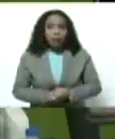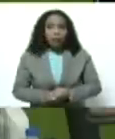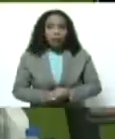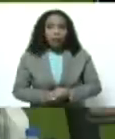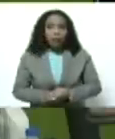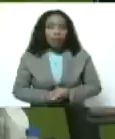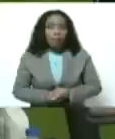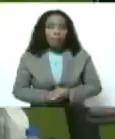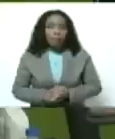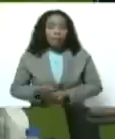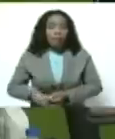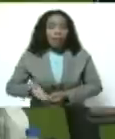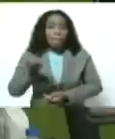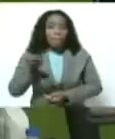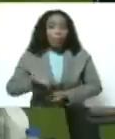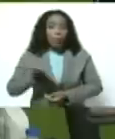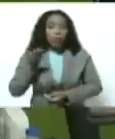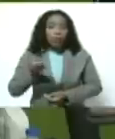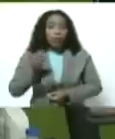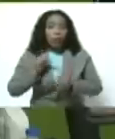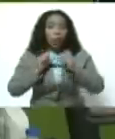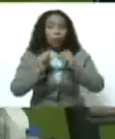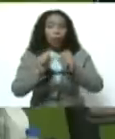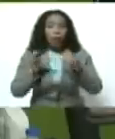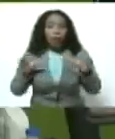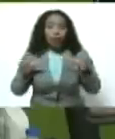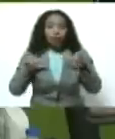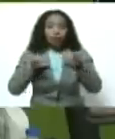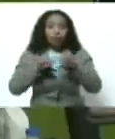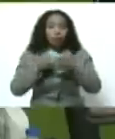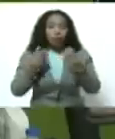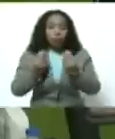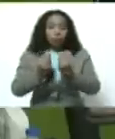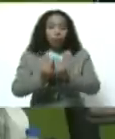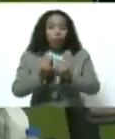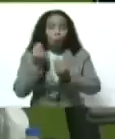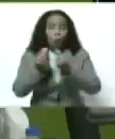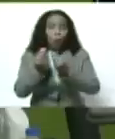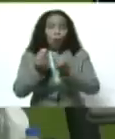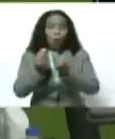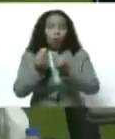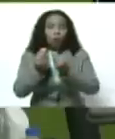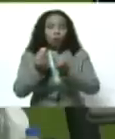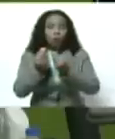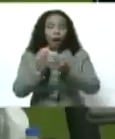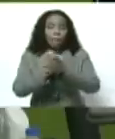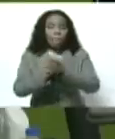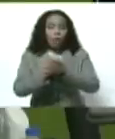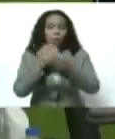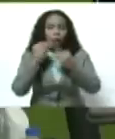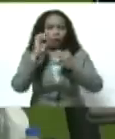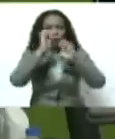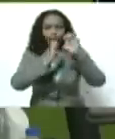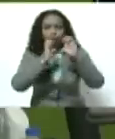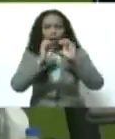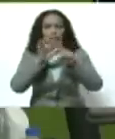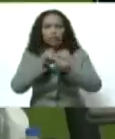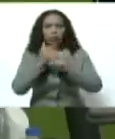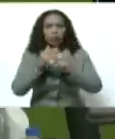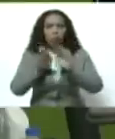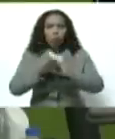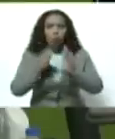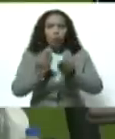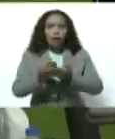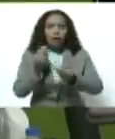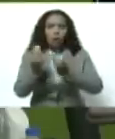Es importante que continuemos reuniéndonos como compañeros para evaluar la situación global y cómo